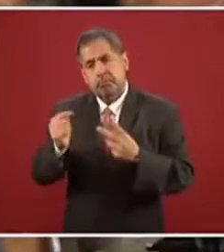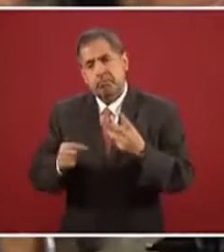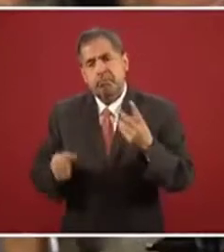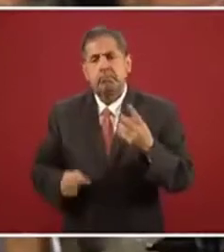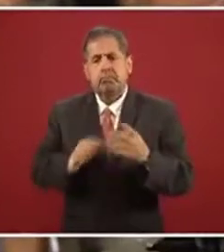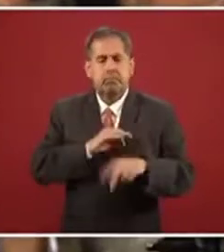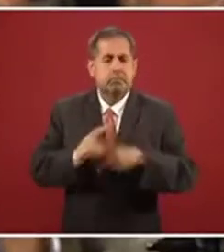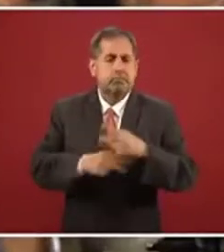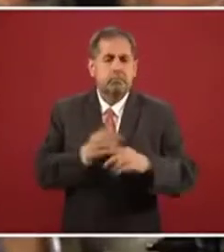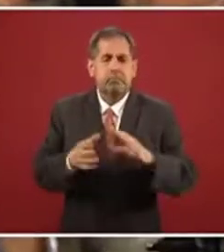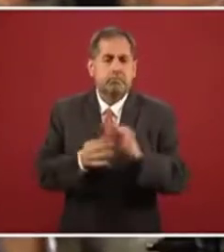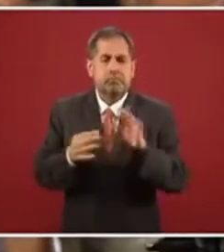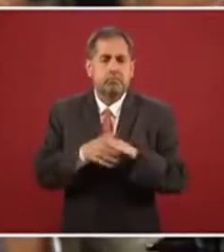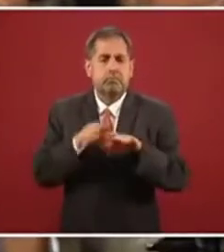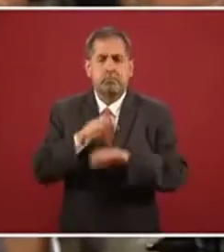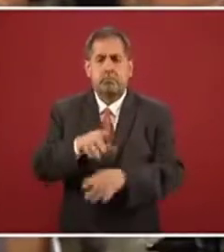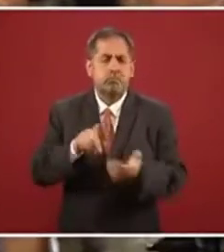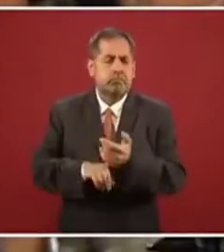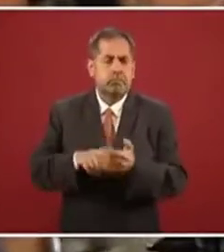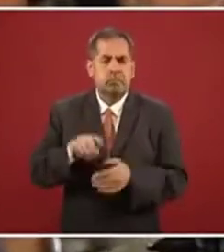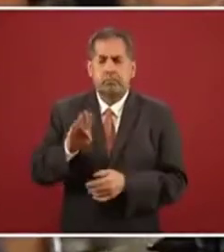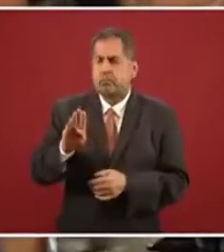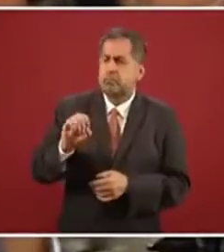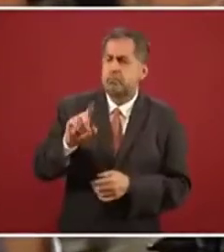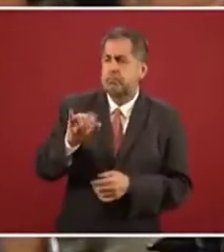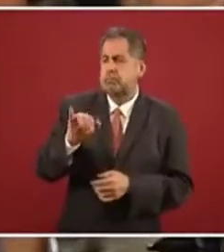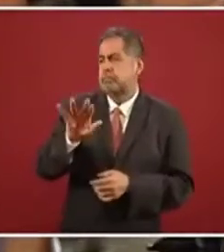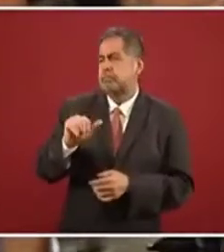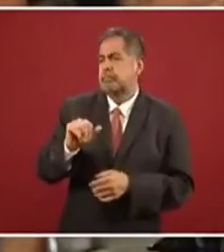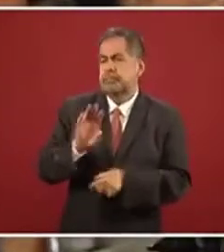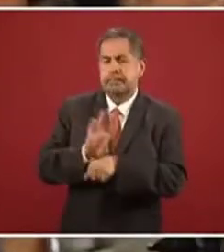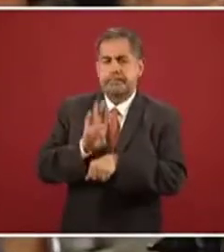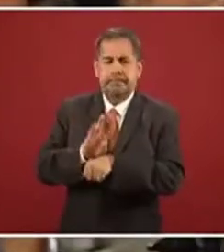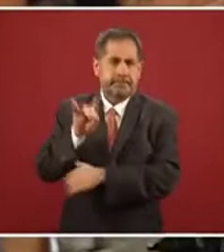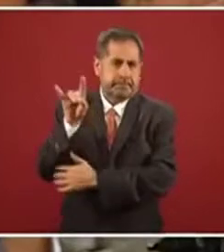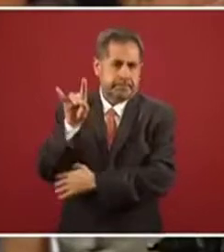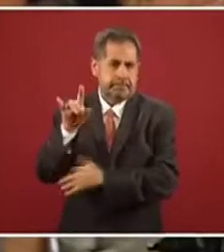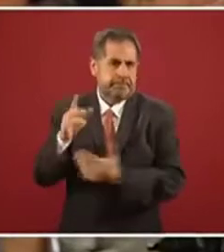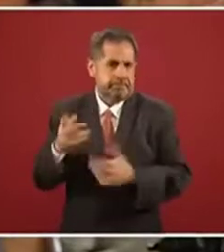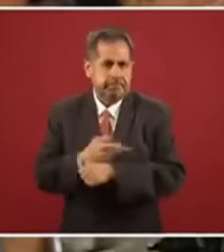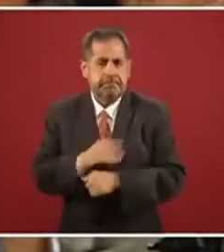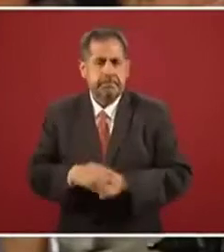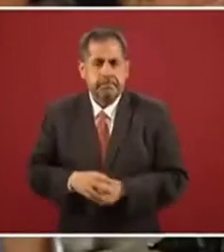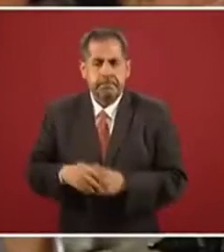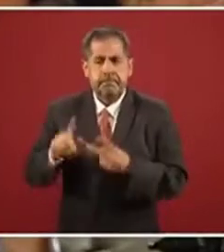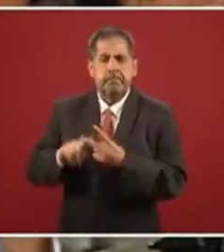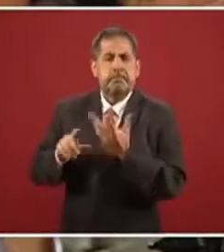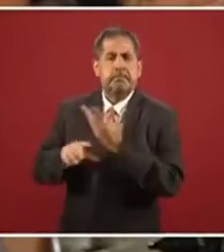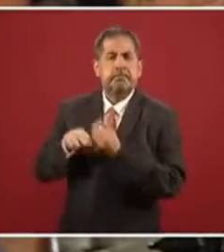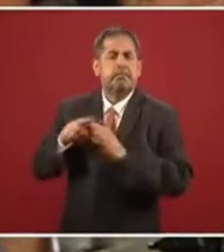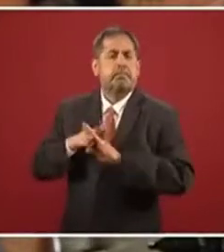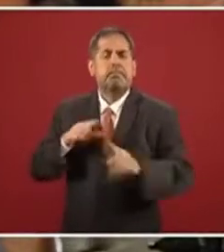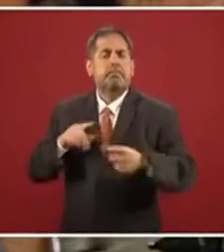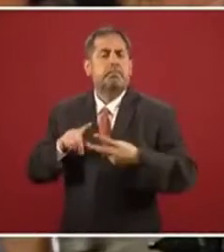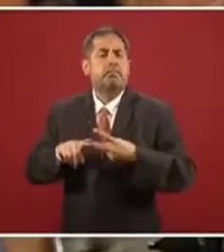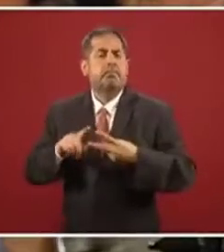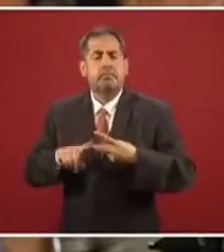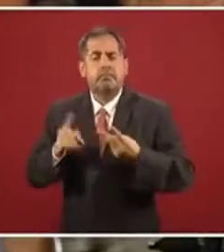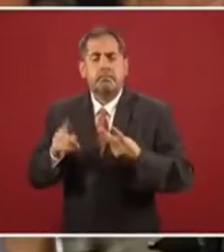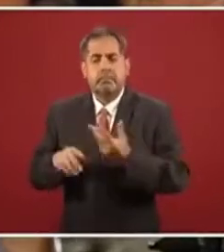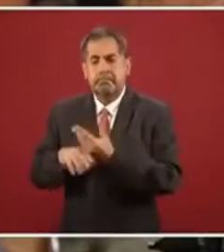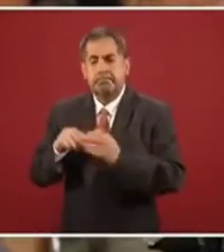emprenderán en torno a Bolivia. Y la segunda es en torno a los migrantes. Si el contener el